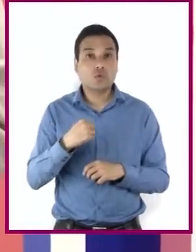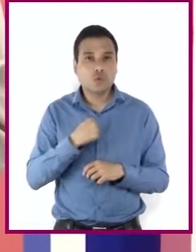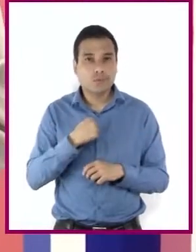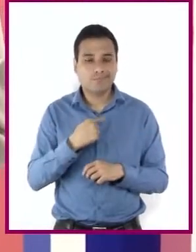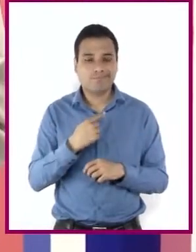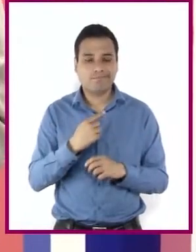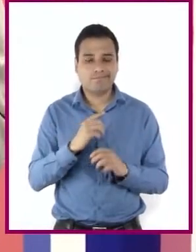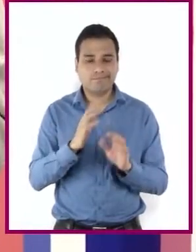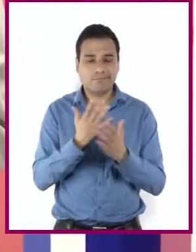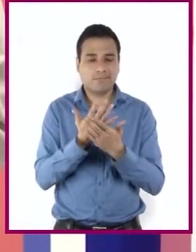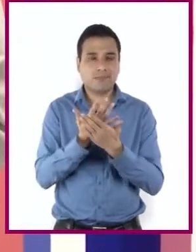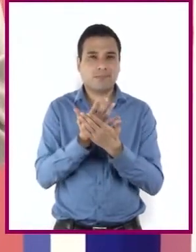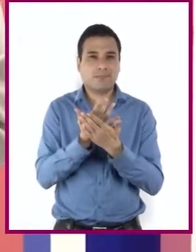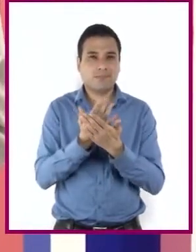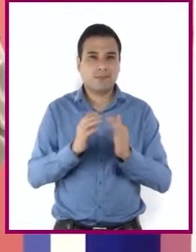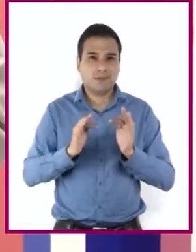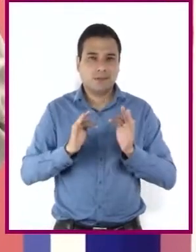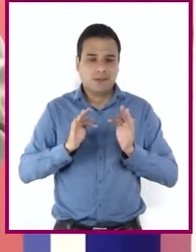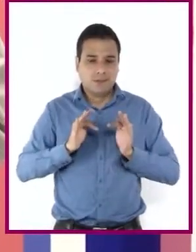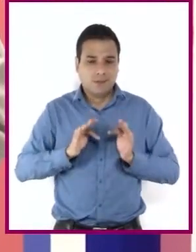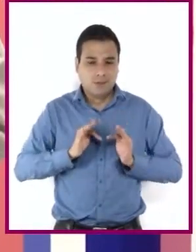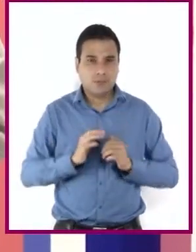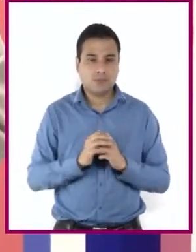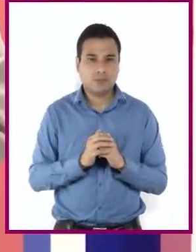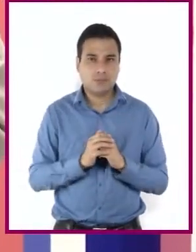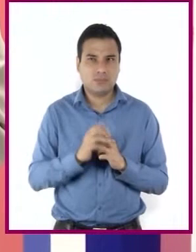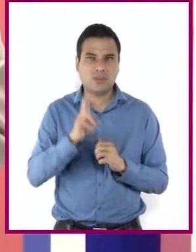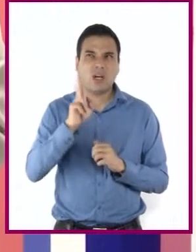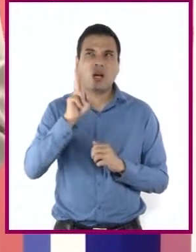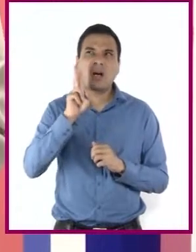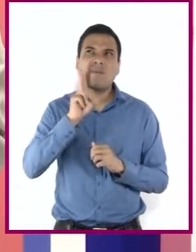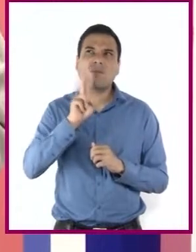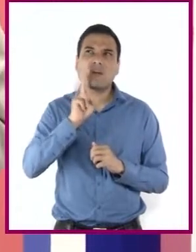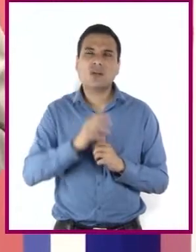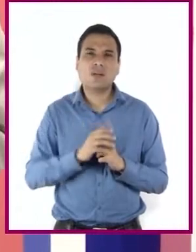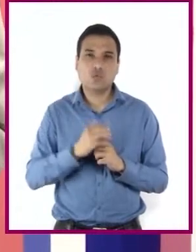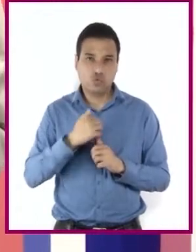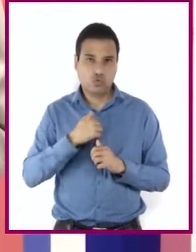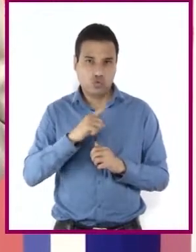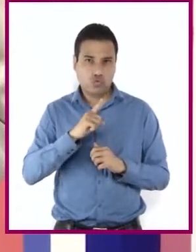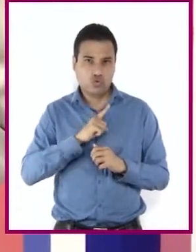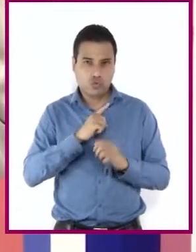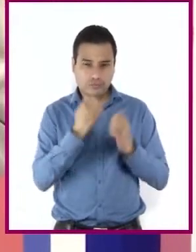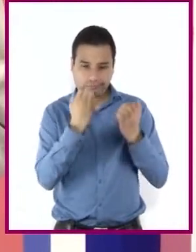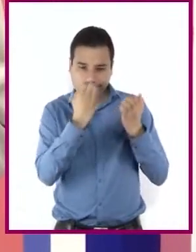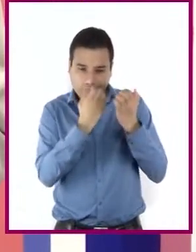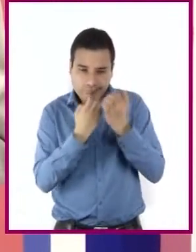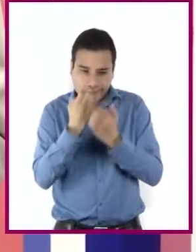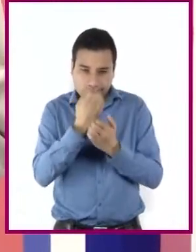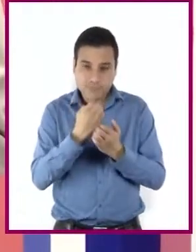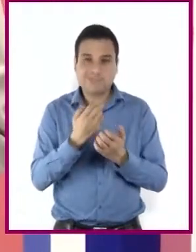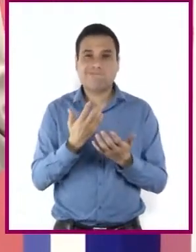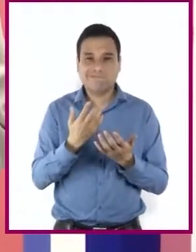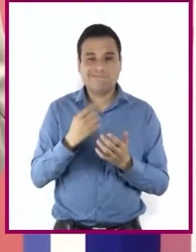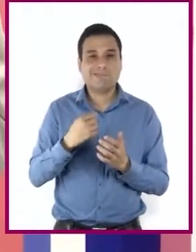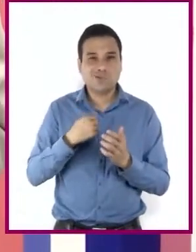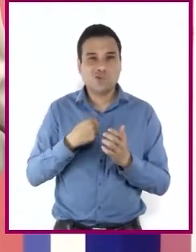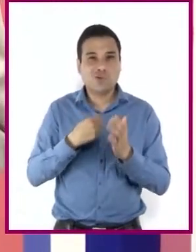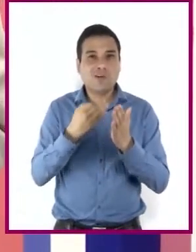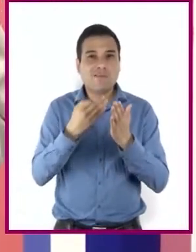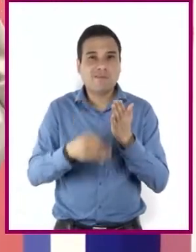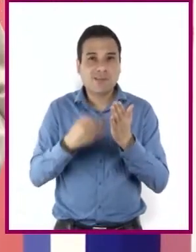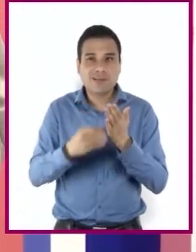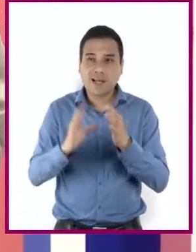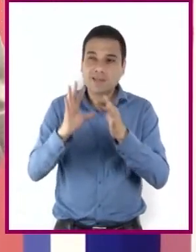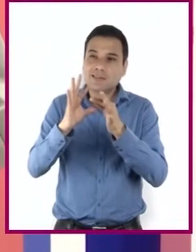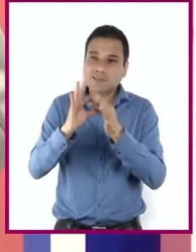autoevalué. Al hacer la revisión de cómo había resuelto dudas, me di cuenta de que al explicar no lo había hecho tan claramente porque